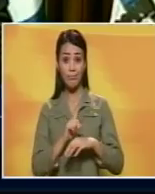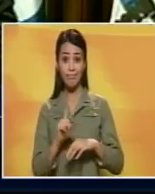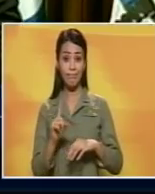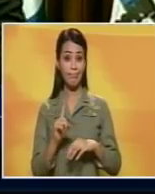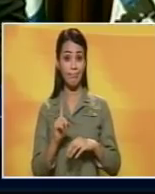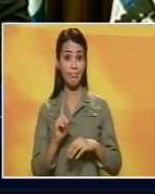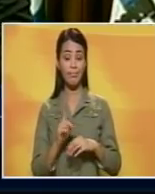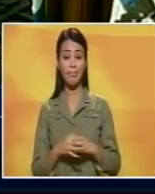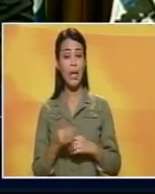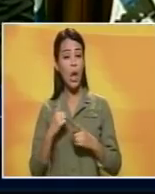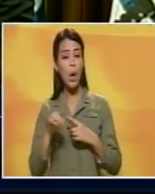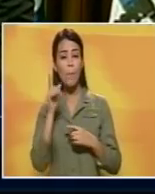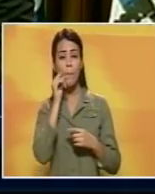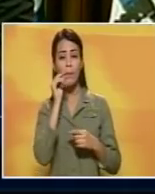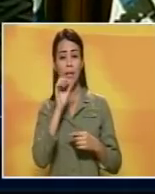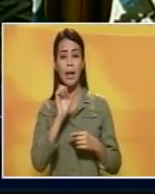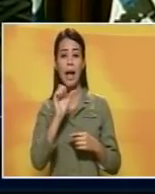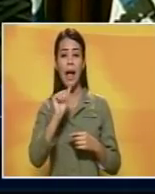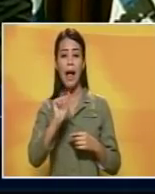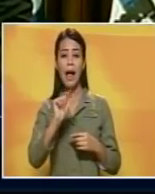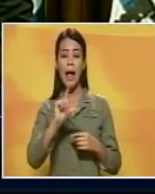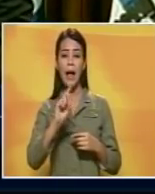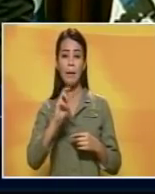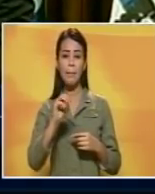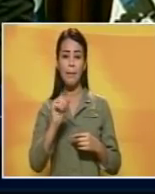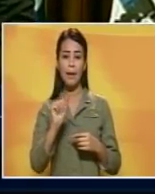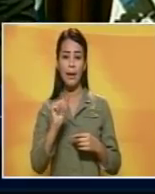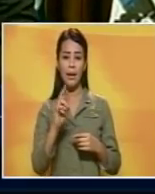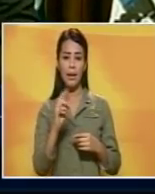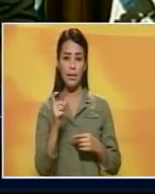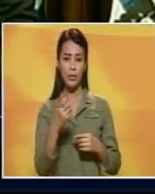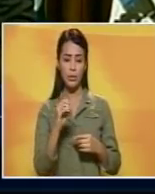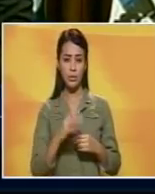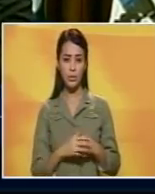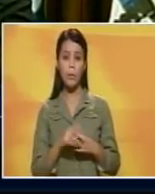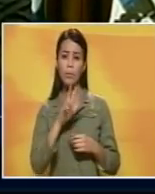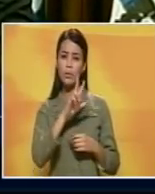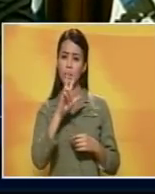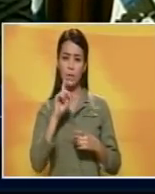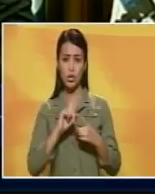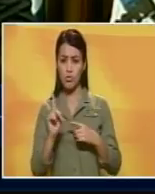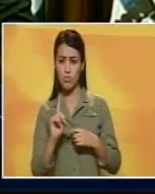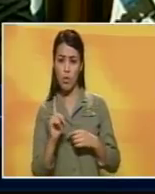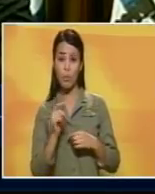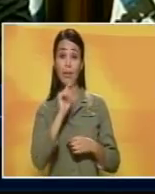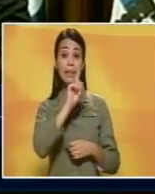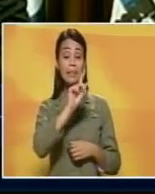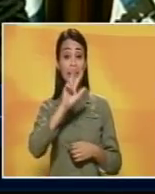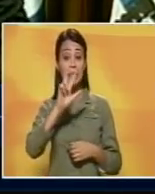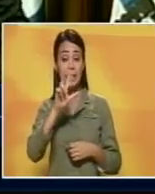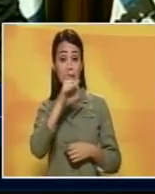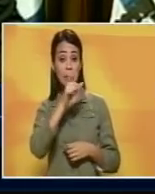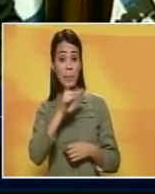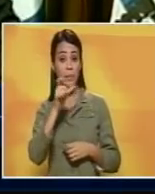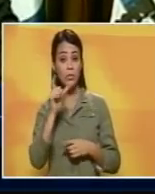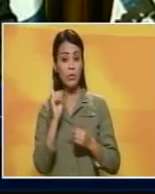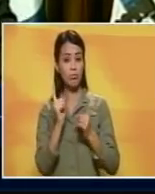Almagro, no conformado ni siquiera numéricamente por 33, sino por 13